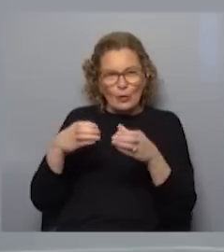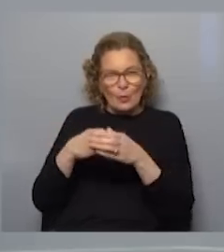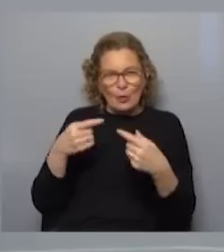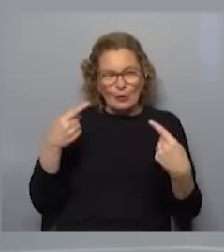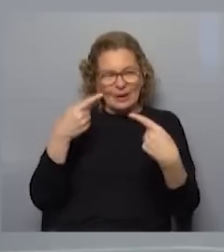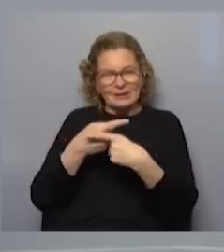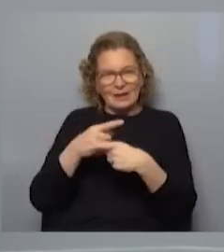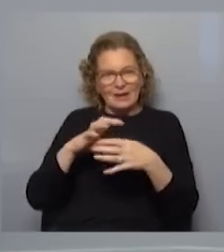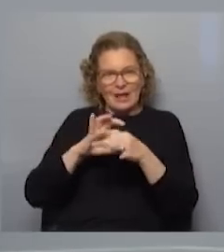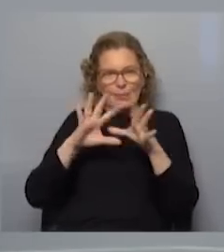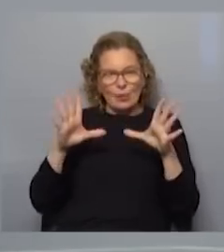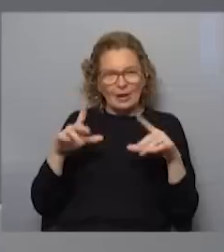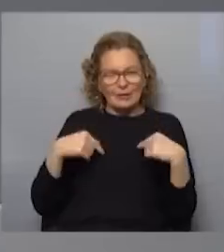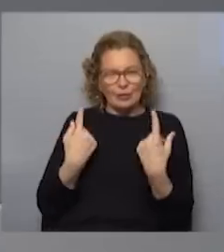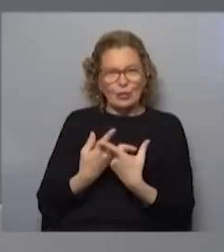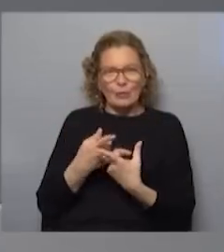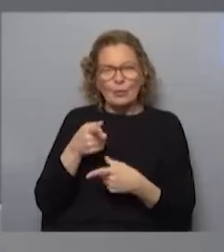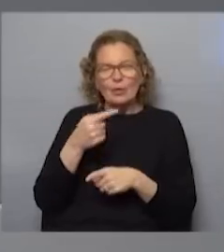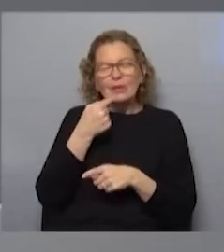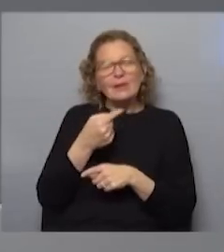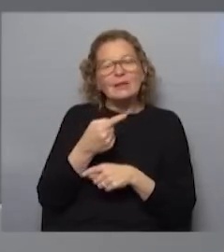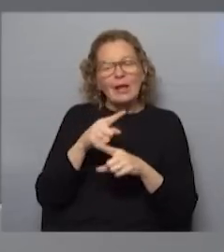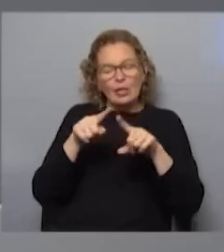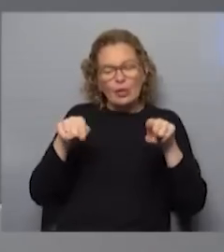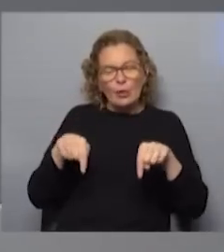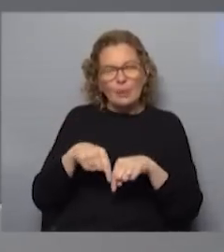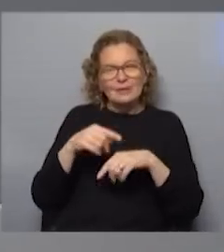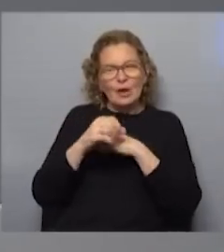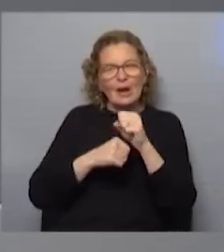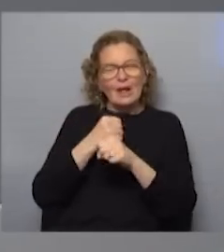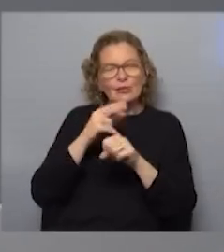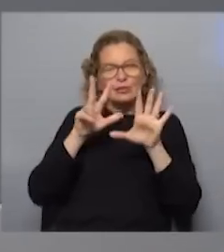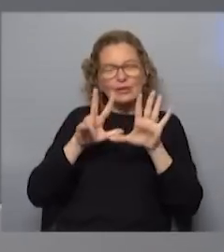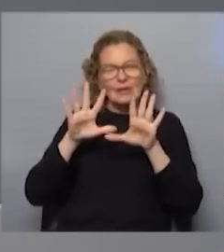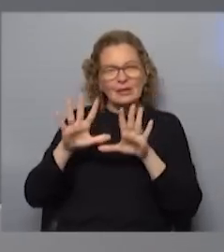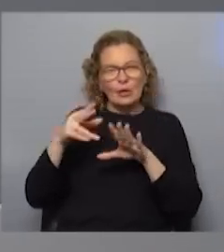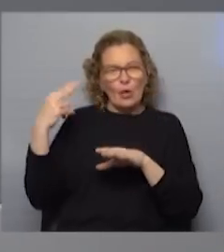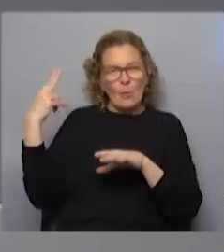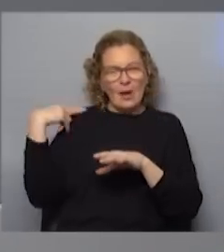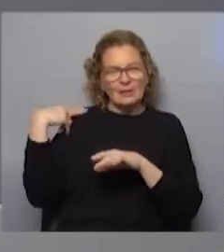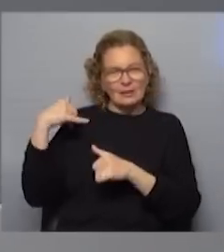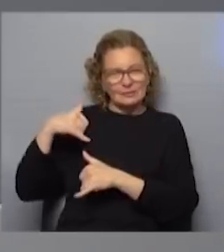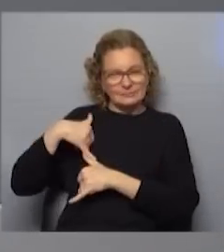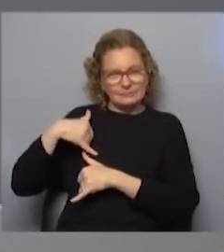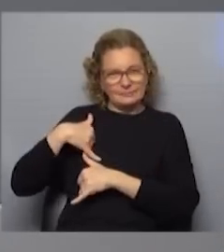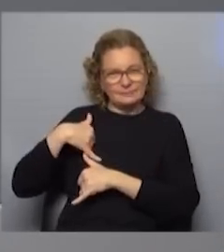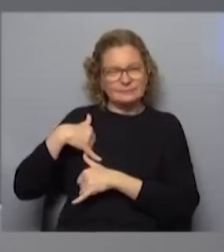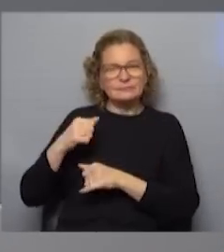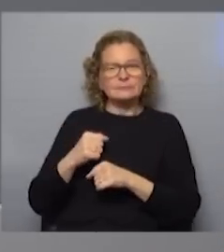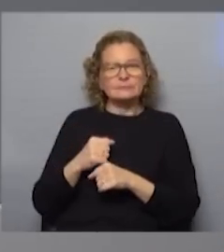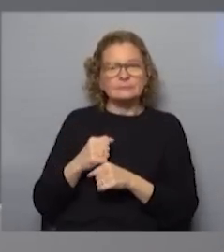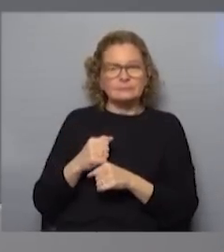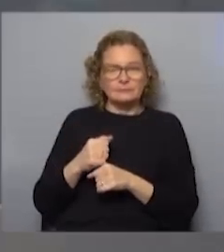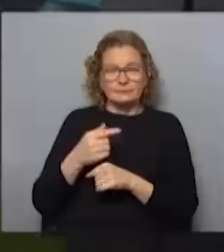ataque a la democracia en su conjunto hemos mencionabas el documento del 85 del comandante en jefe del ejército bien